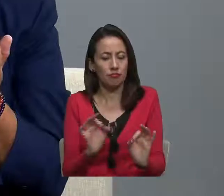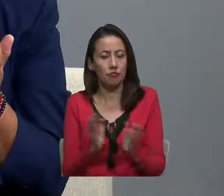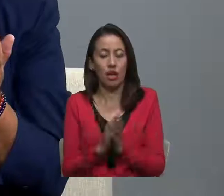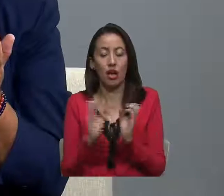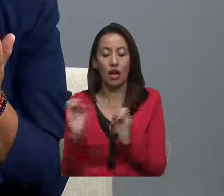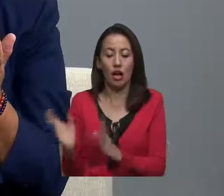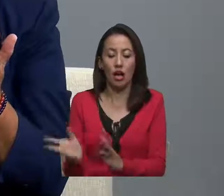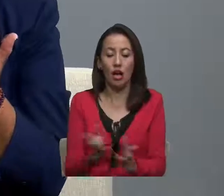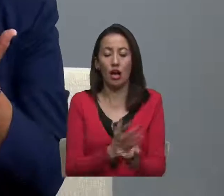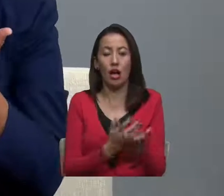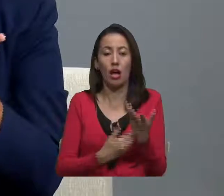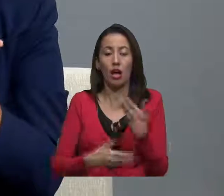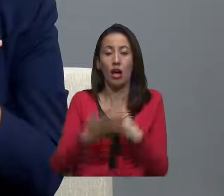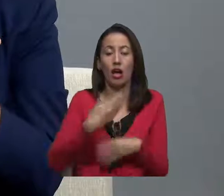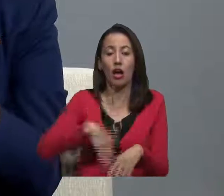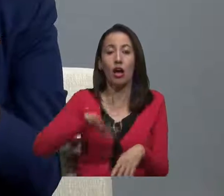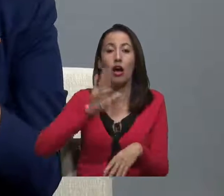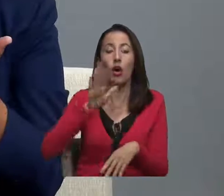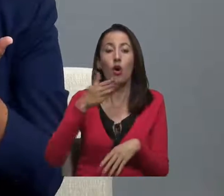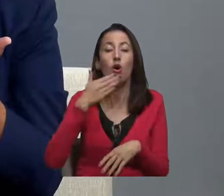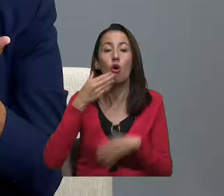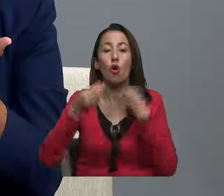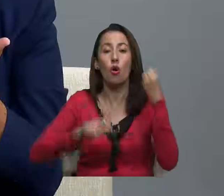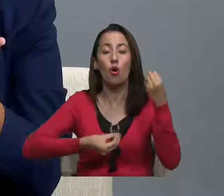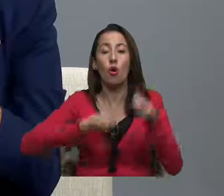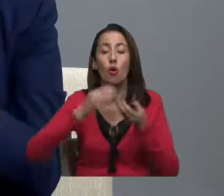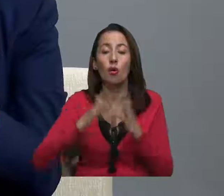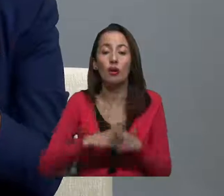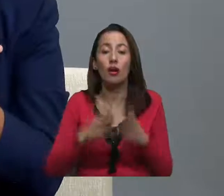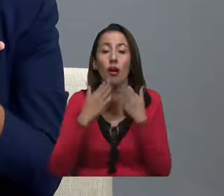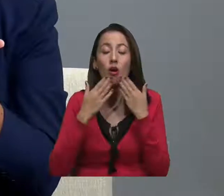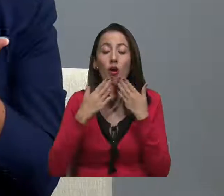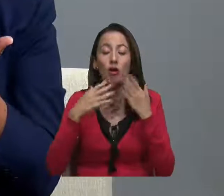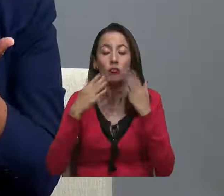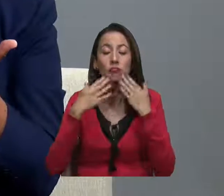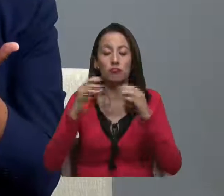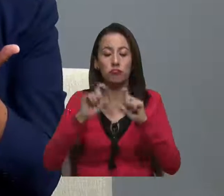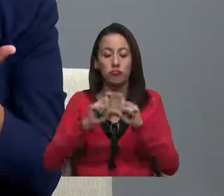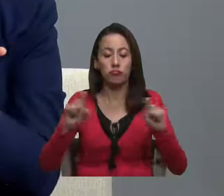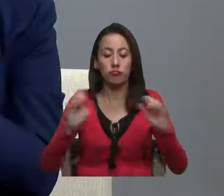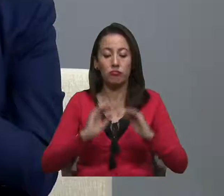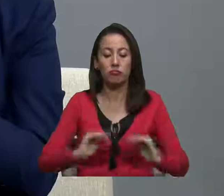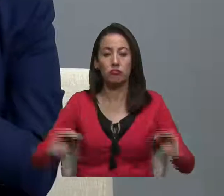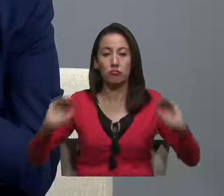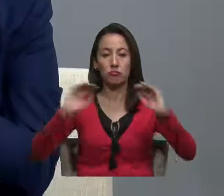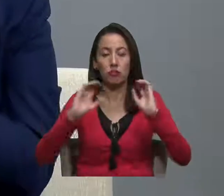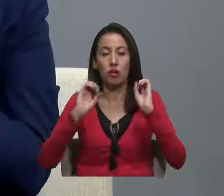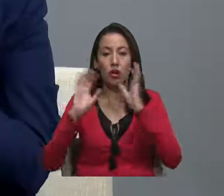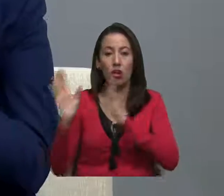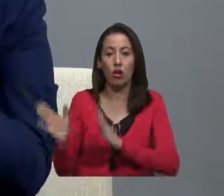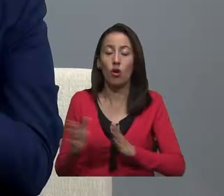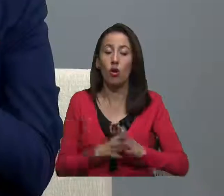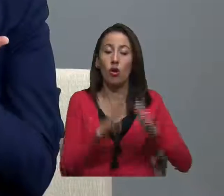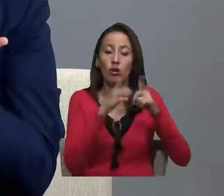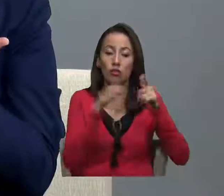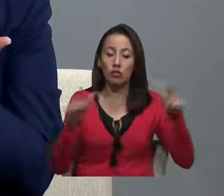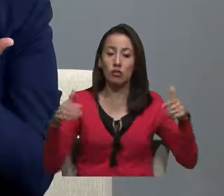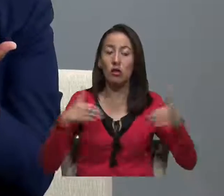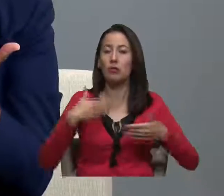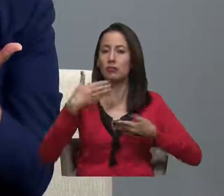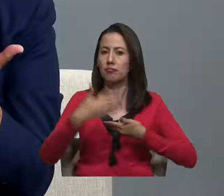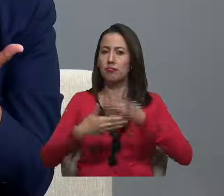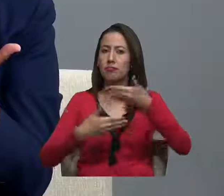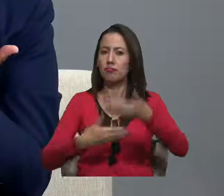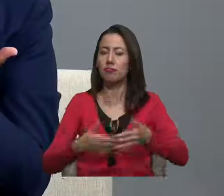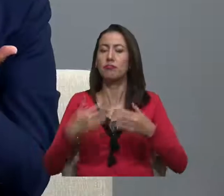además de esto entonces fíjese usted cómo está sin títulos de valor futuro el tema de libre circulación de capitales ya